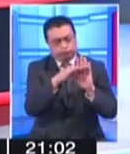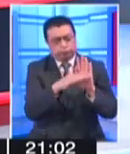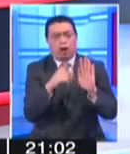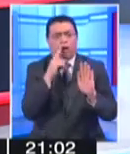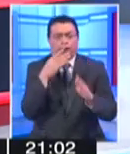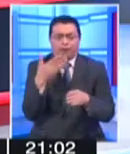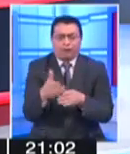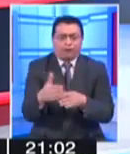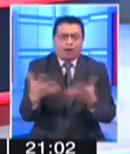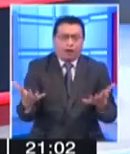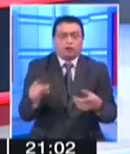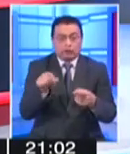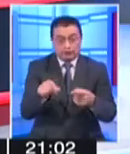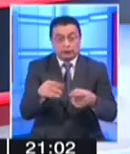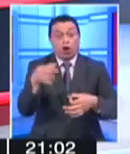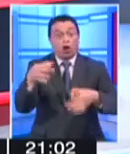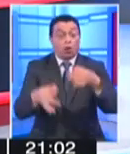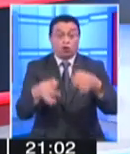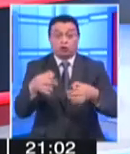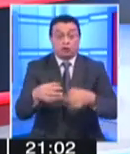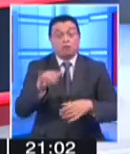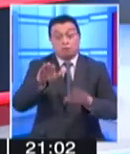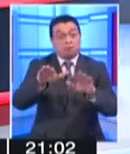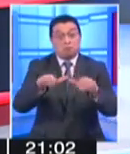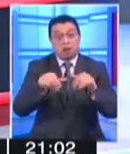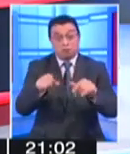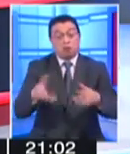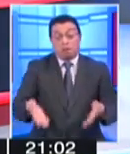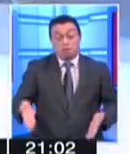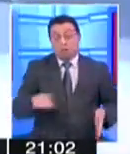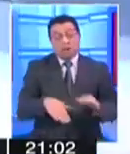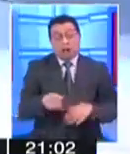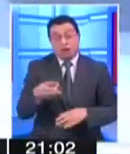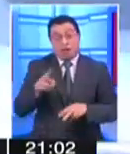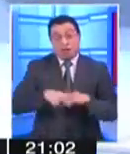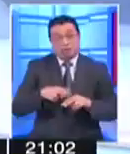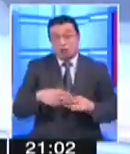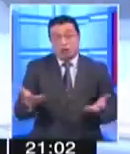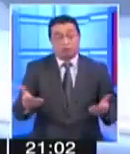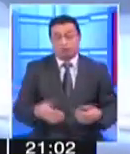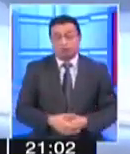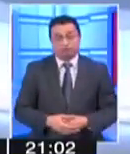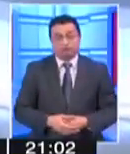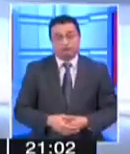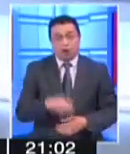en estos casos la justicia sigue en pañales. Hoy, en CNN Prime.